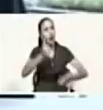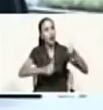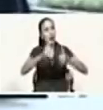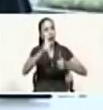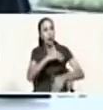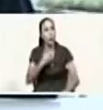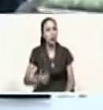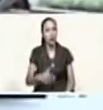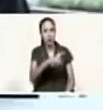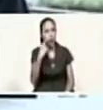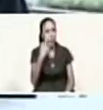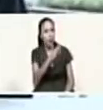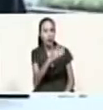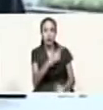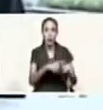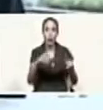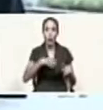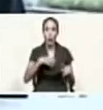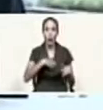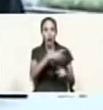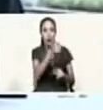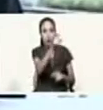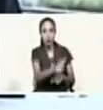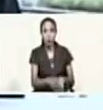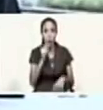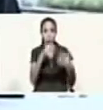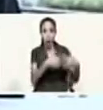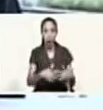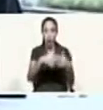pero Mike Pence no puede ser candidato presidencial en Venezuela.